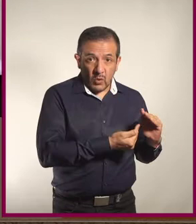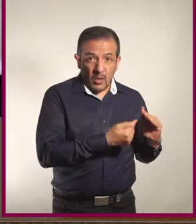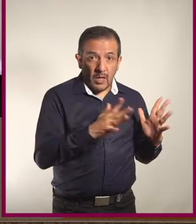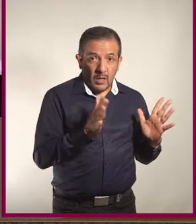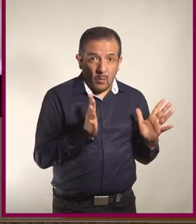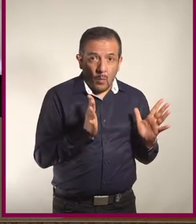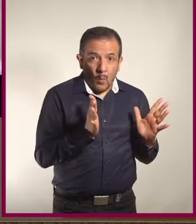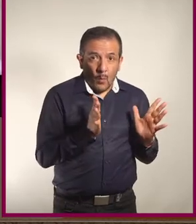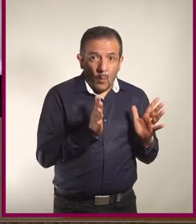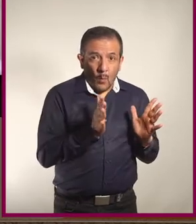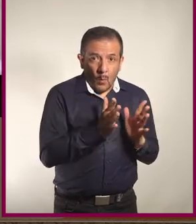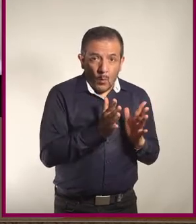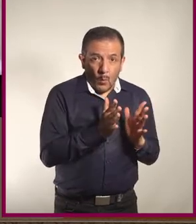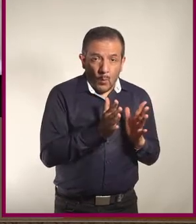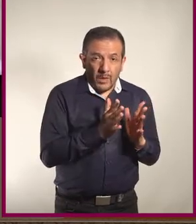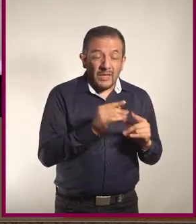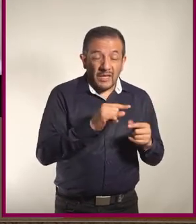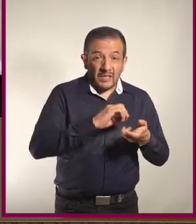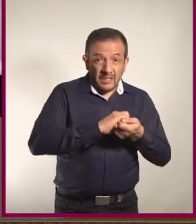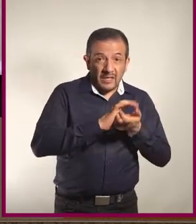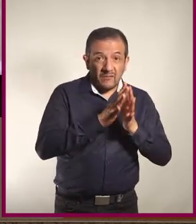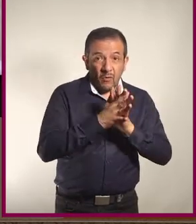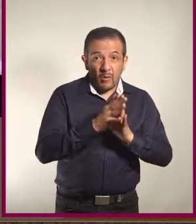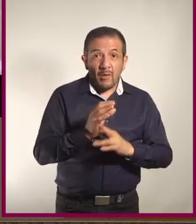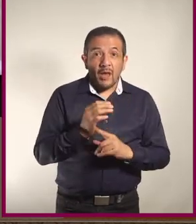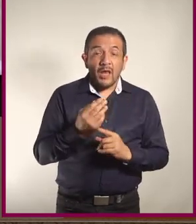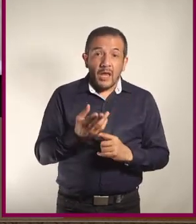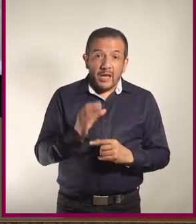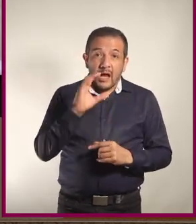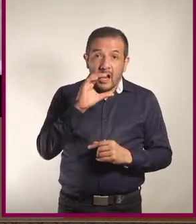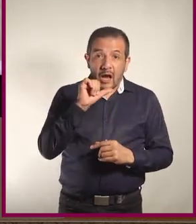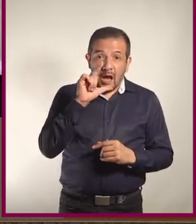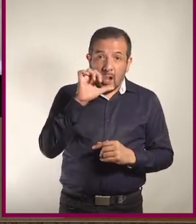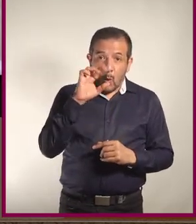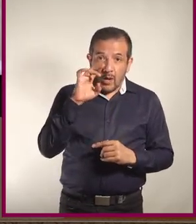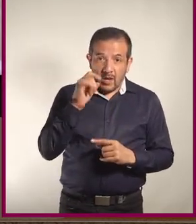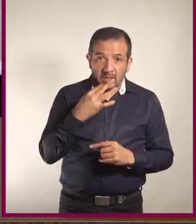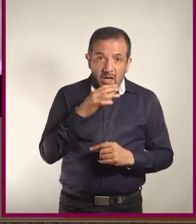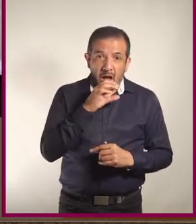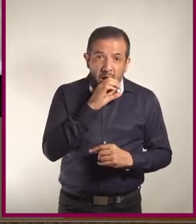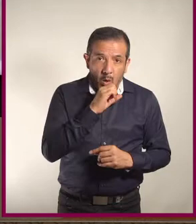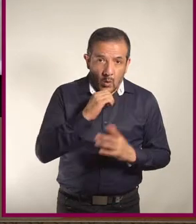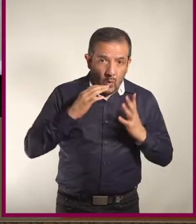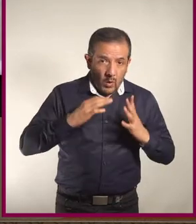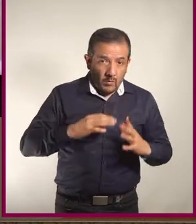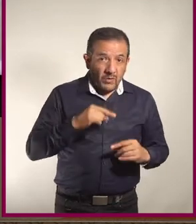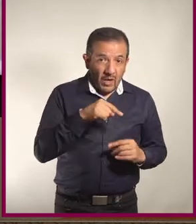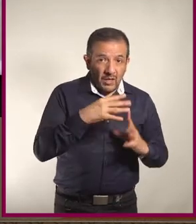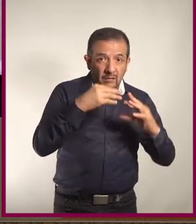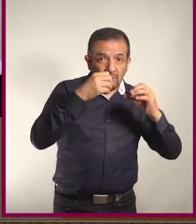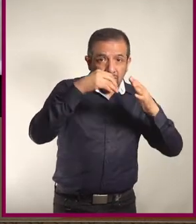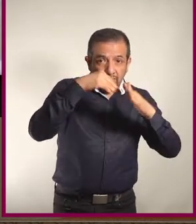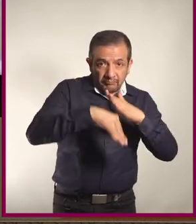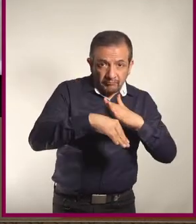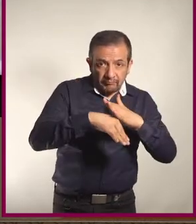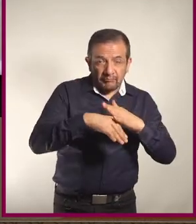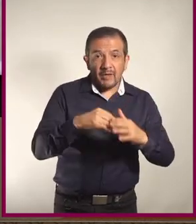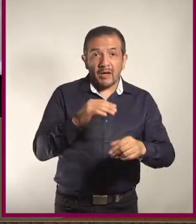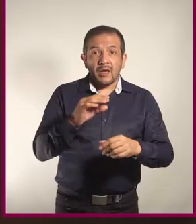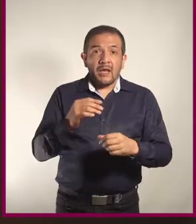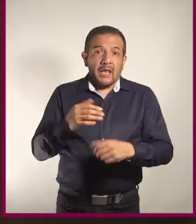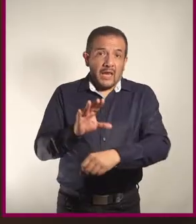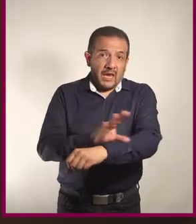se van a proporcionar calorías. Entonces, hay lo que se llama la desnutrición